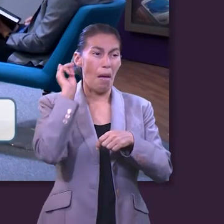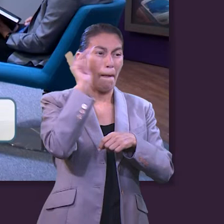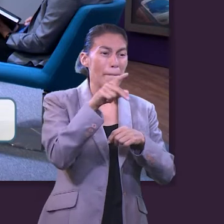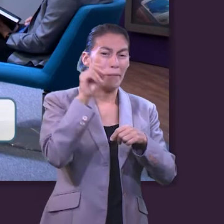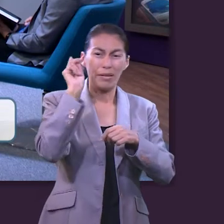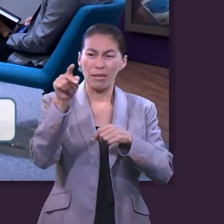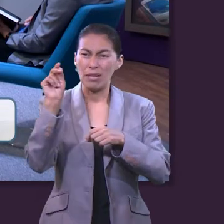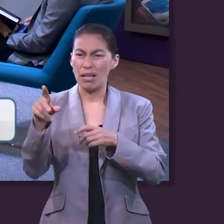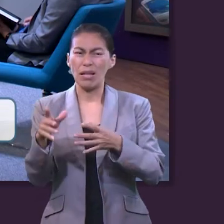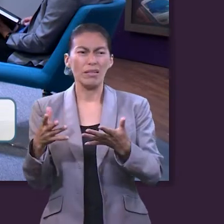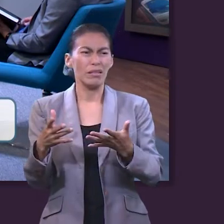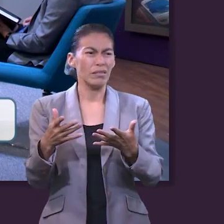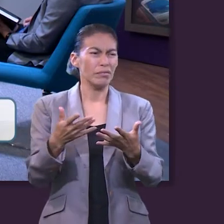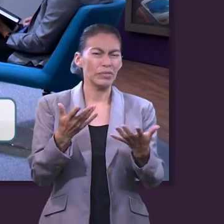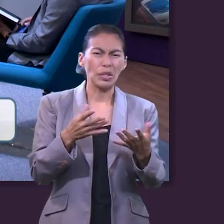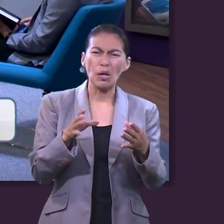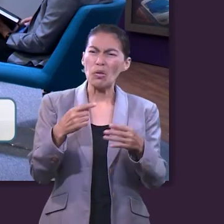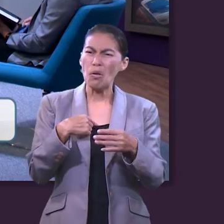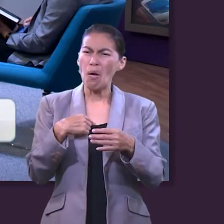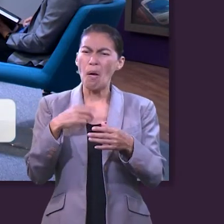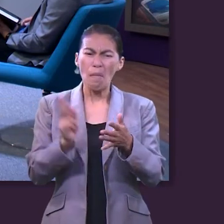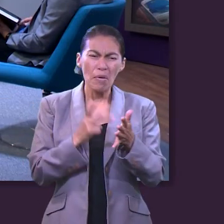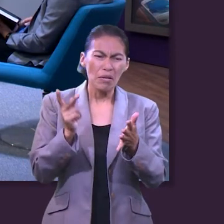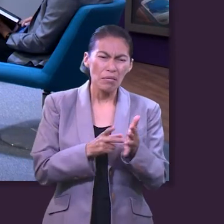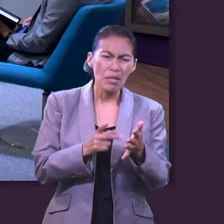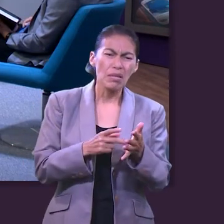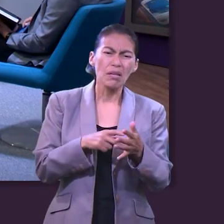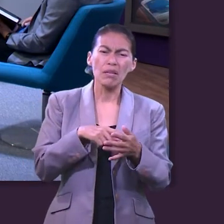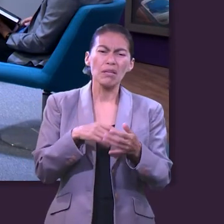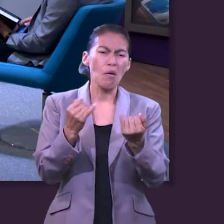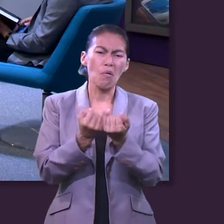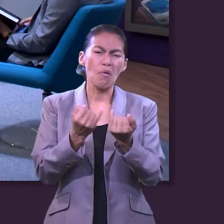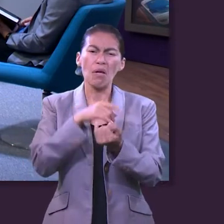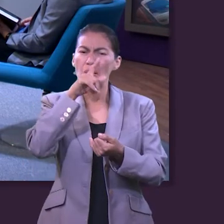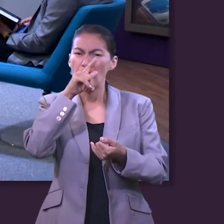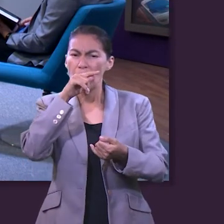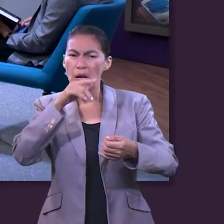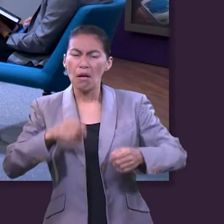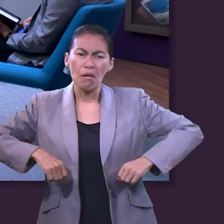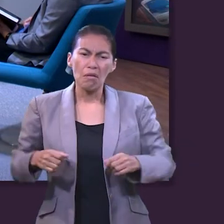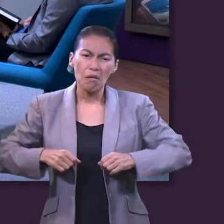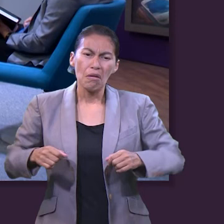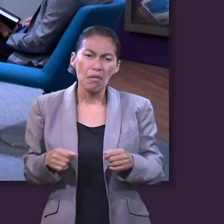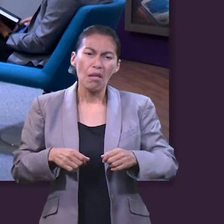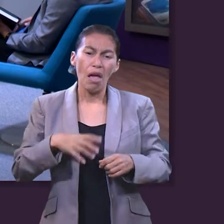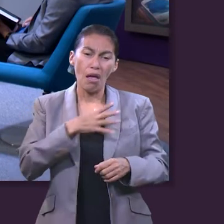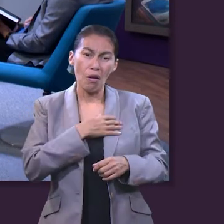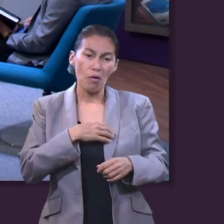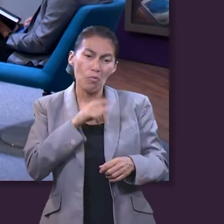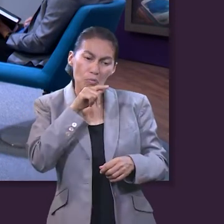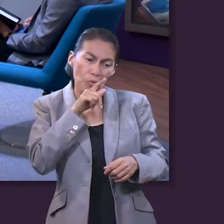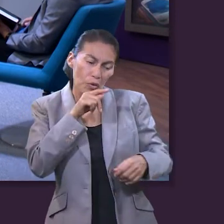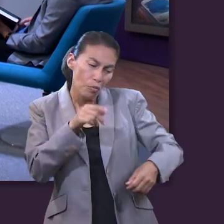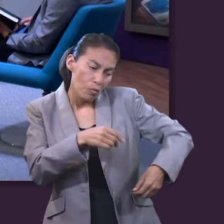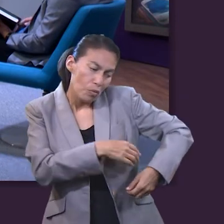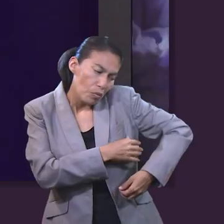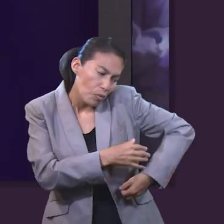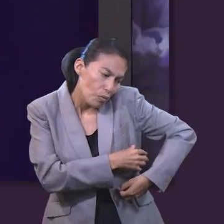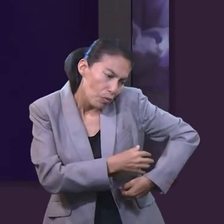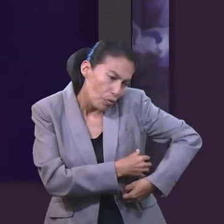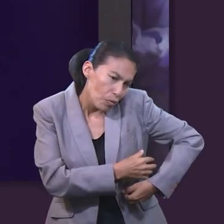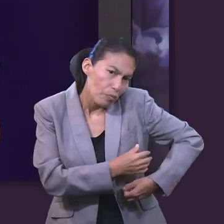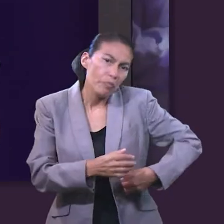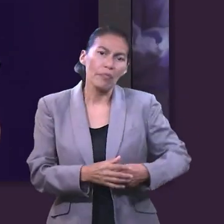¿Cuántas veces quise reunir a tus hijos, como reúne la gallina a sus pollitos, debajo de sus alas, pero no quisiste? Es